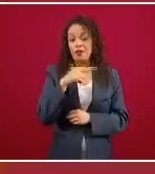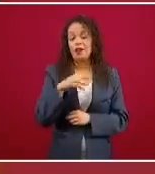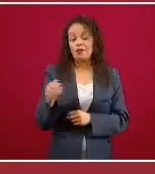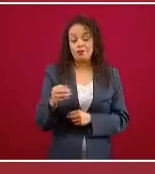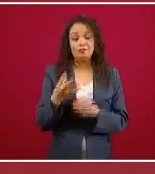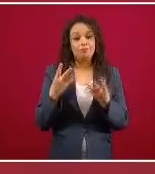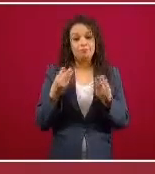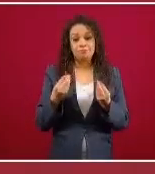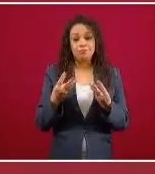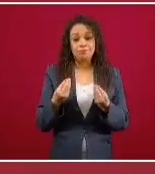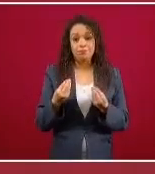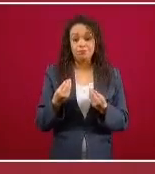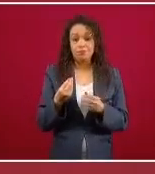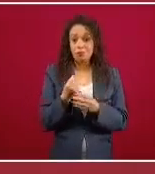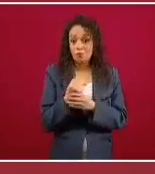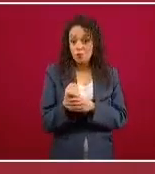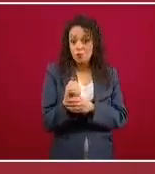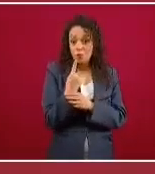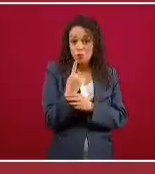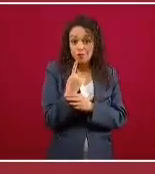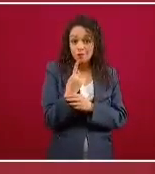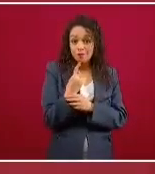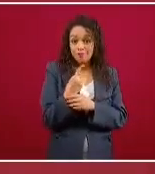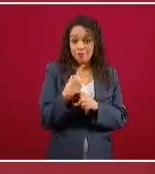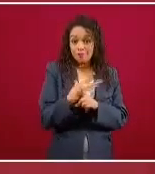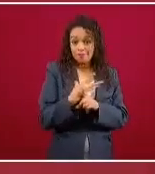un contagio